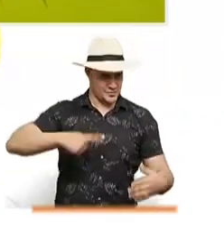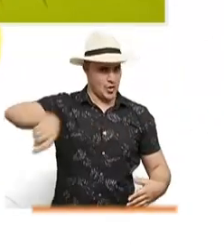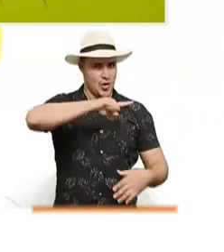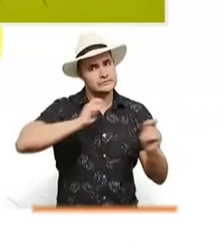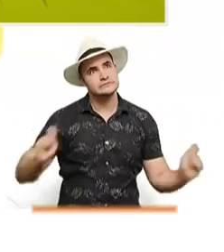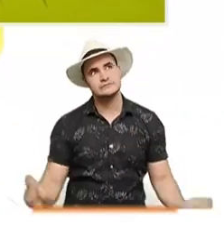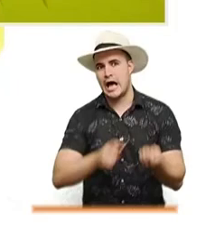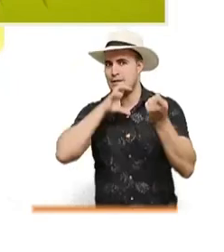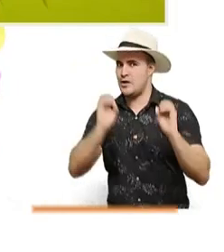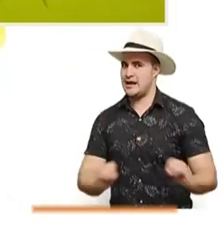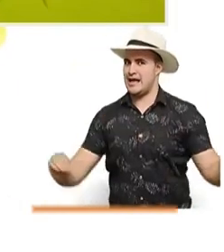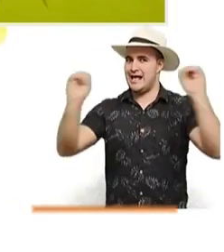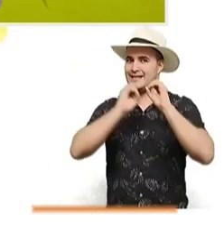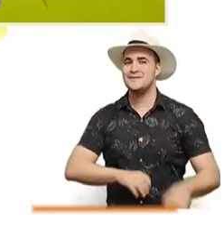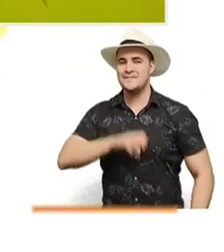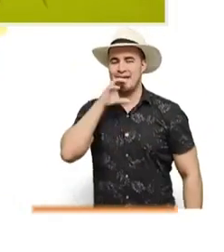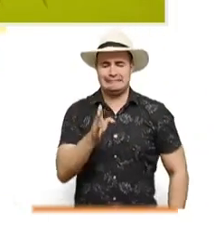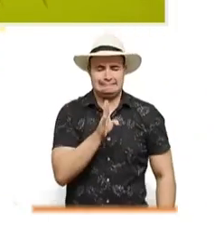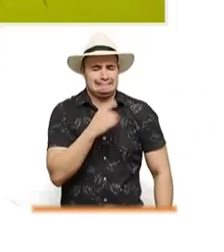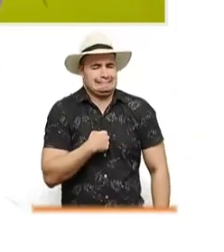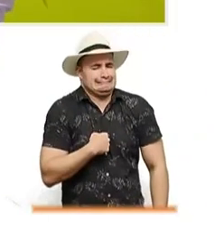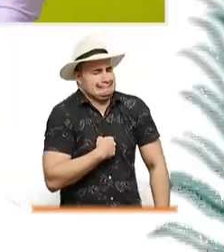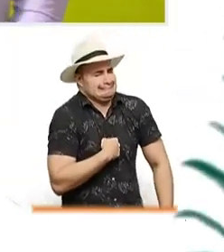perro, porque el perro ahí soy yo.